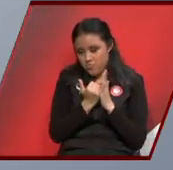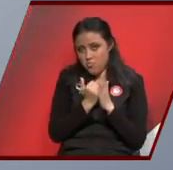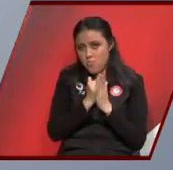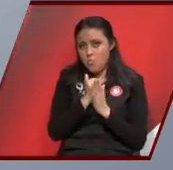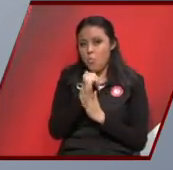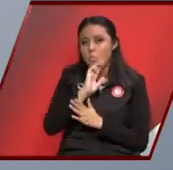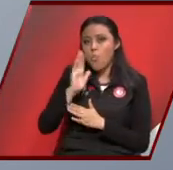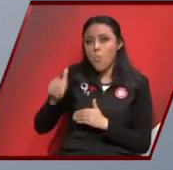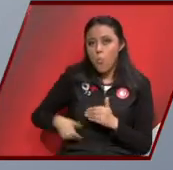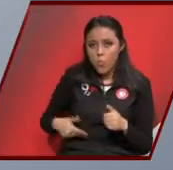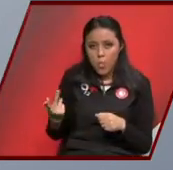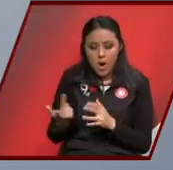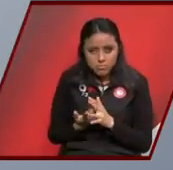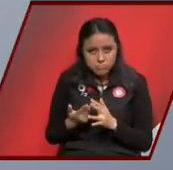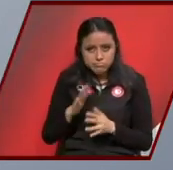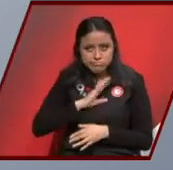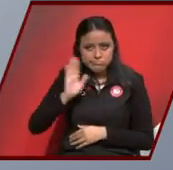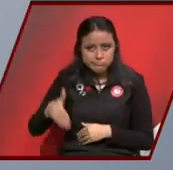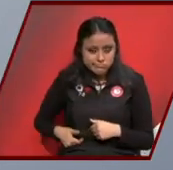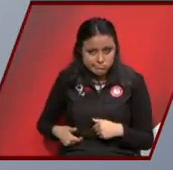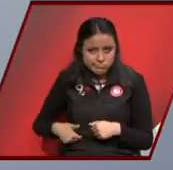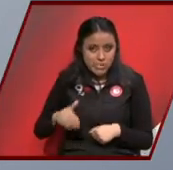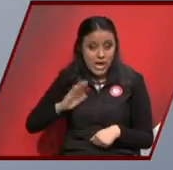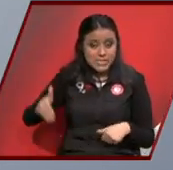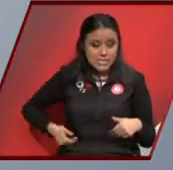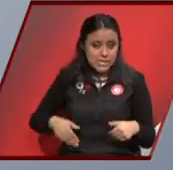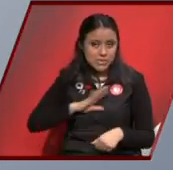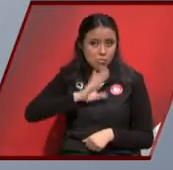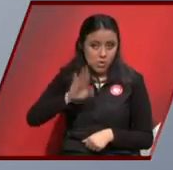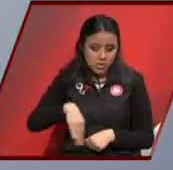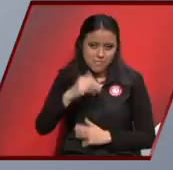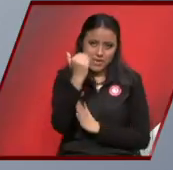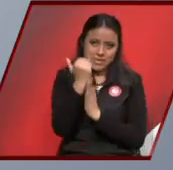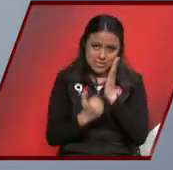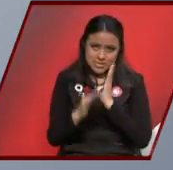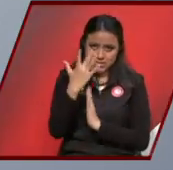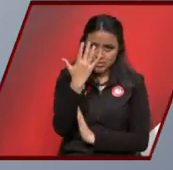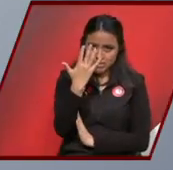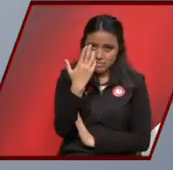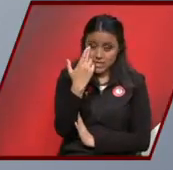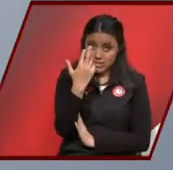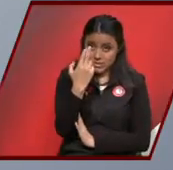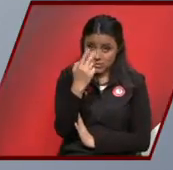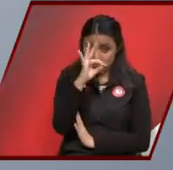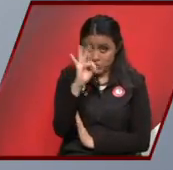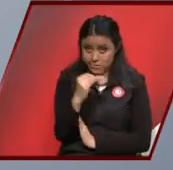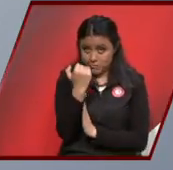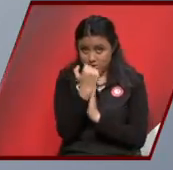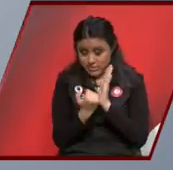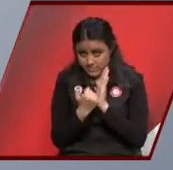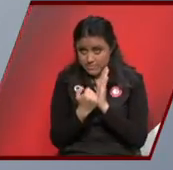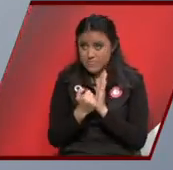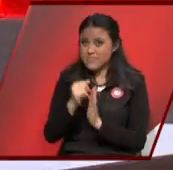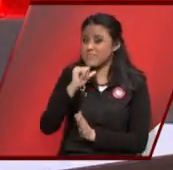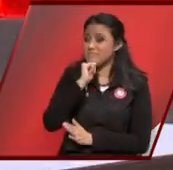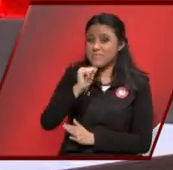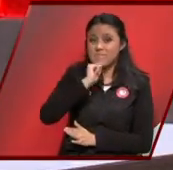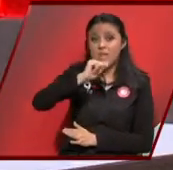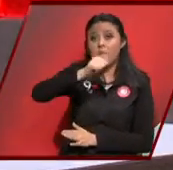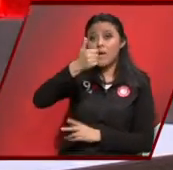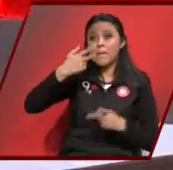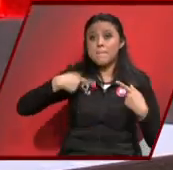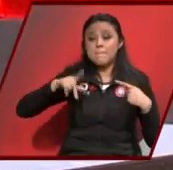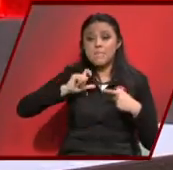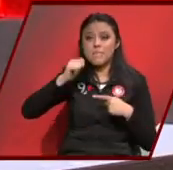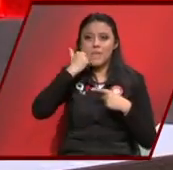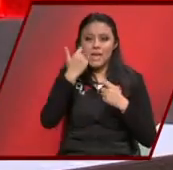por accidentes manejando con alcohol. Ese es el cambio que necesitamos. Cuando tú desde el gobierno, yo lo he dicho con claridad, nadie, por más que vengan a decir que con